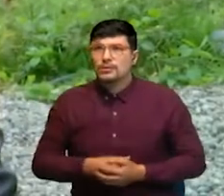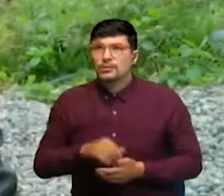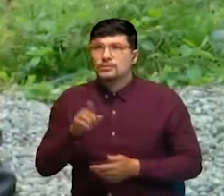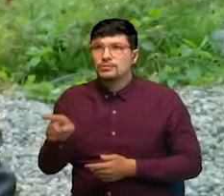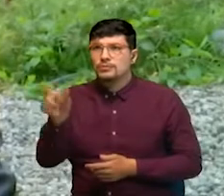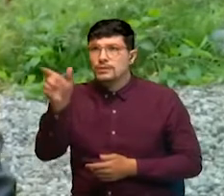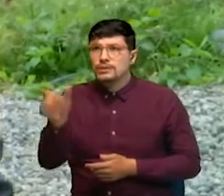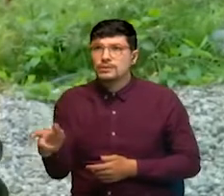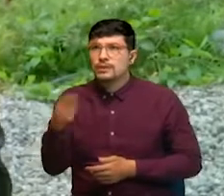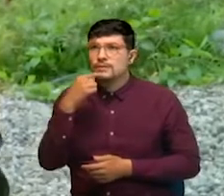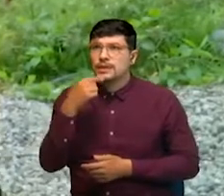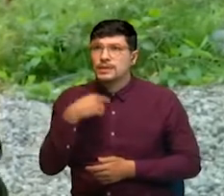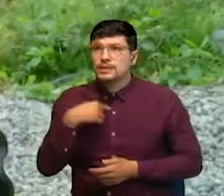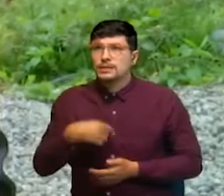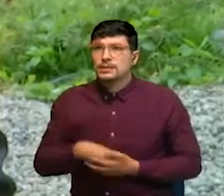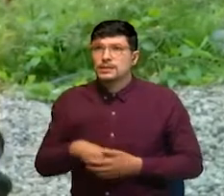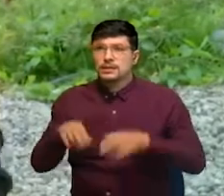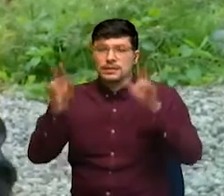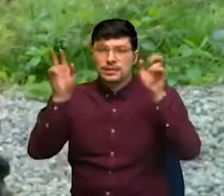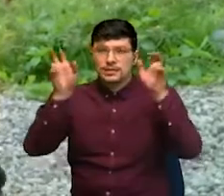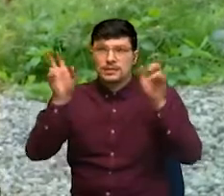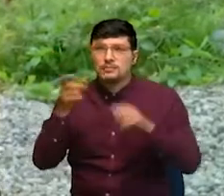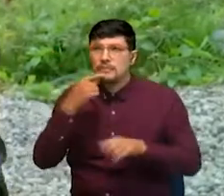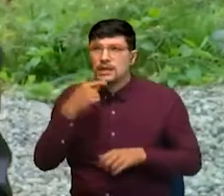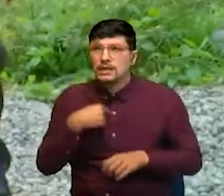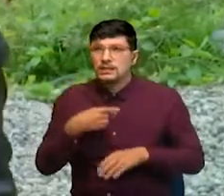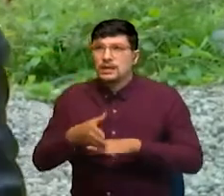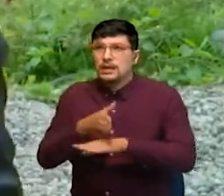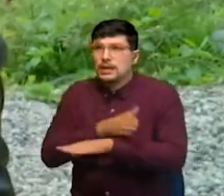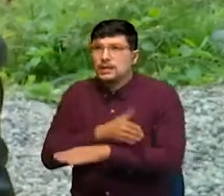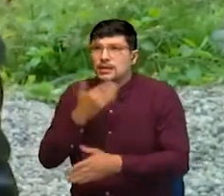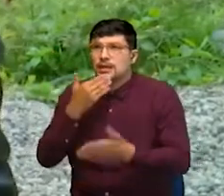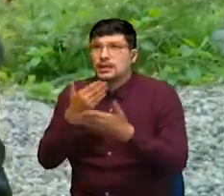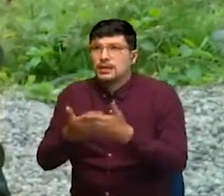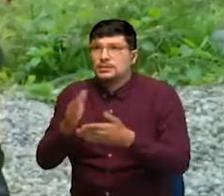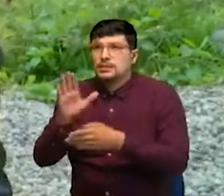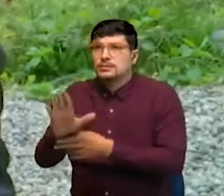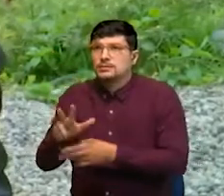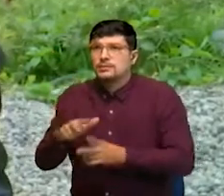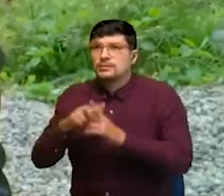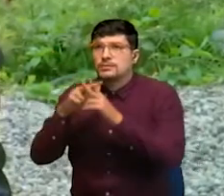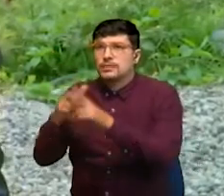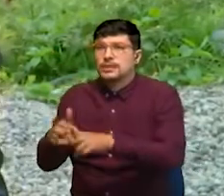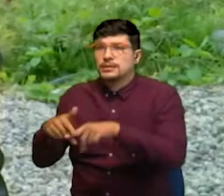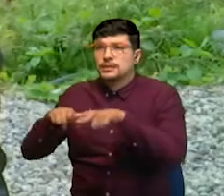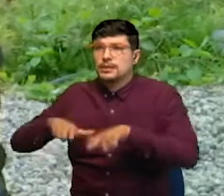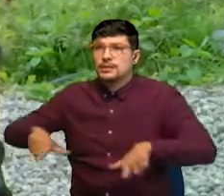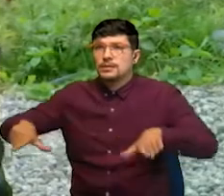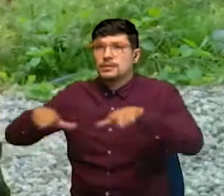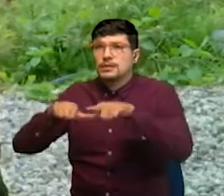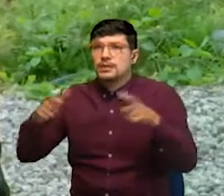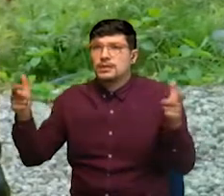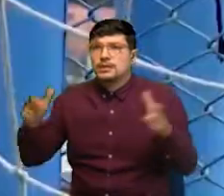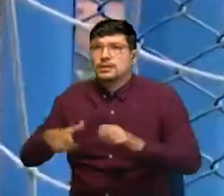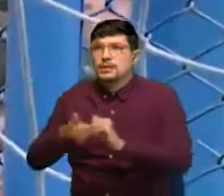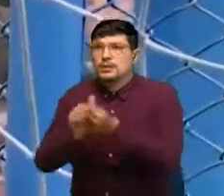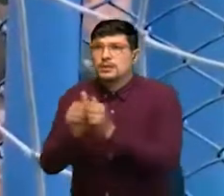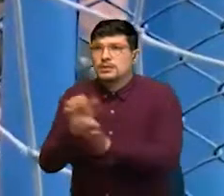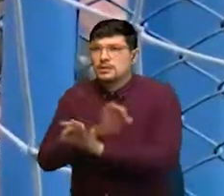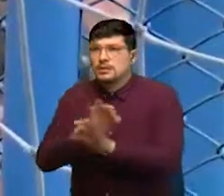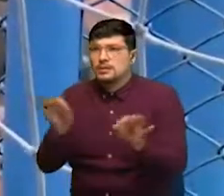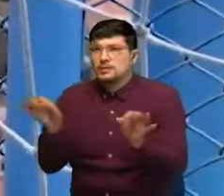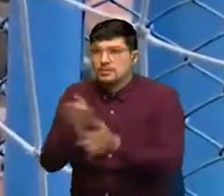dice que pues por decirlo así que antes gracias que nos presten en el establecimiento sin ningún costo